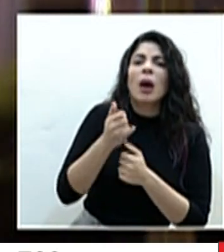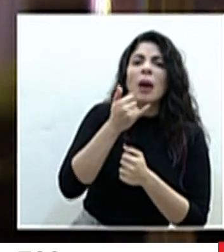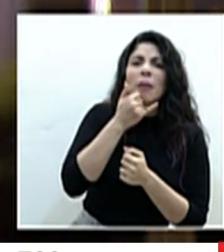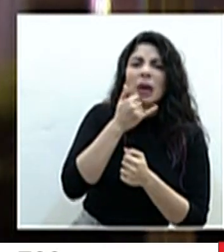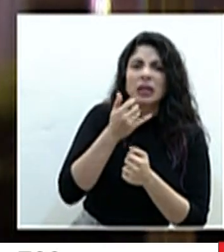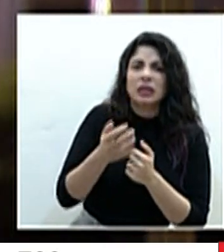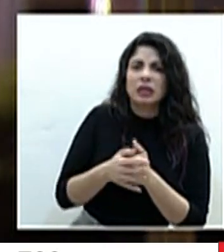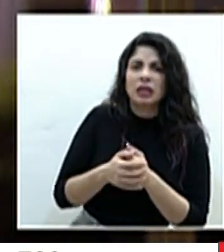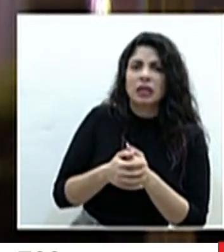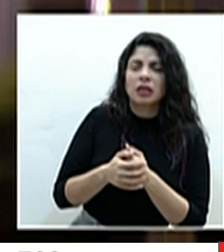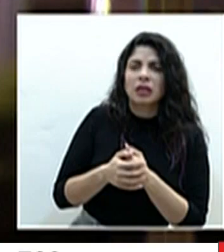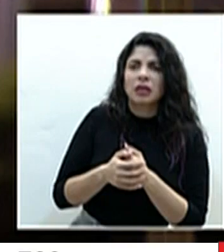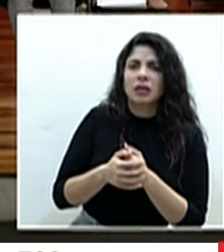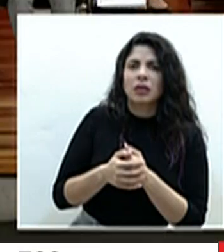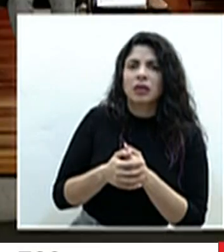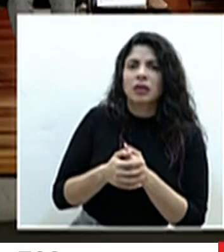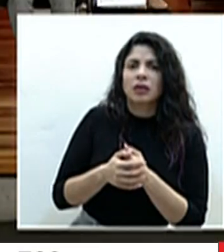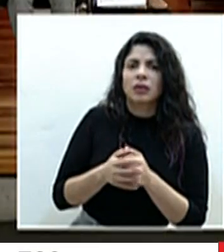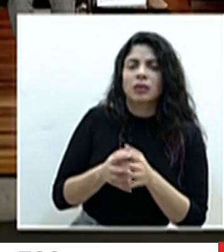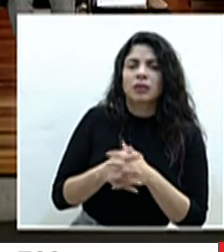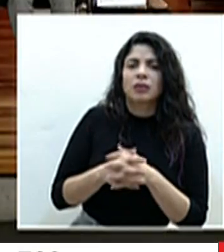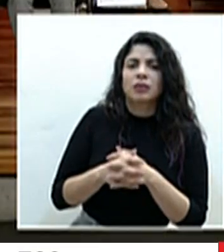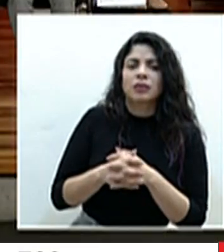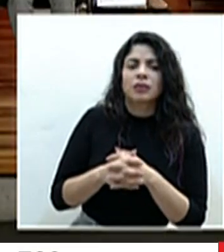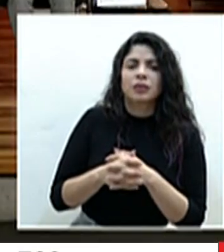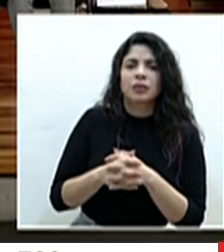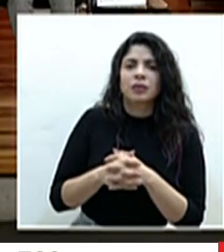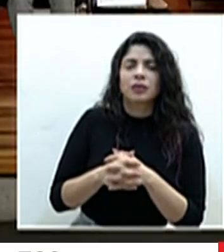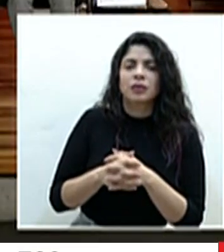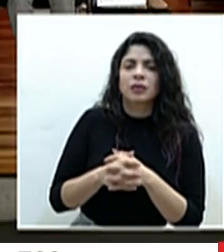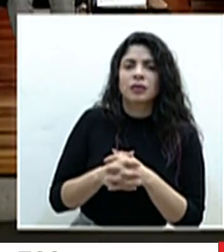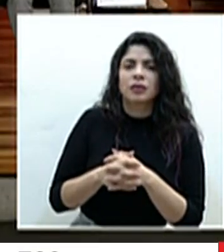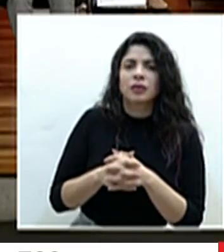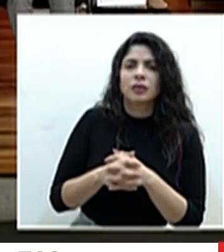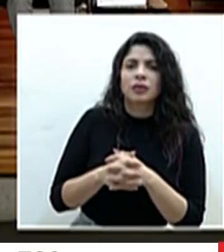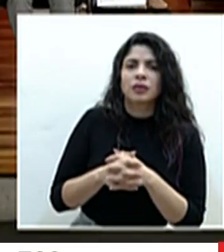bonos? Escuchamos al presidente de la República.